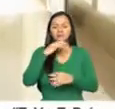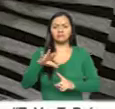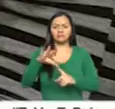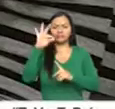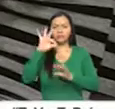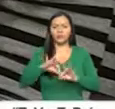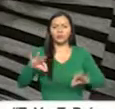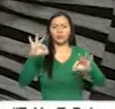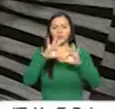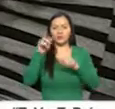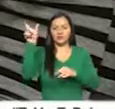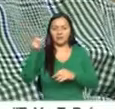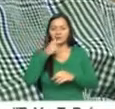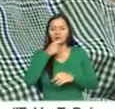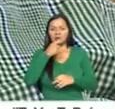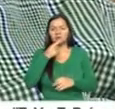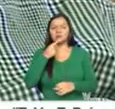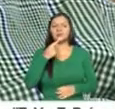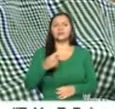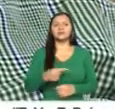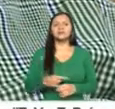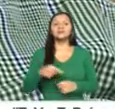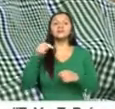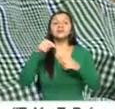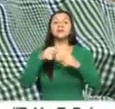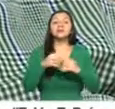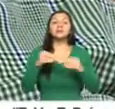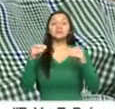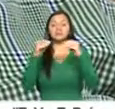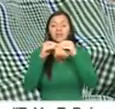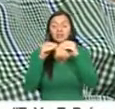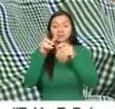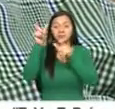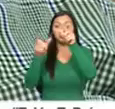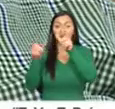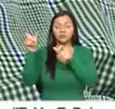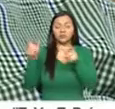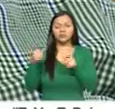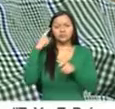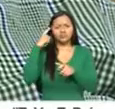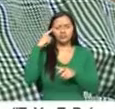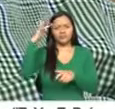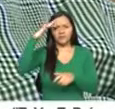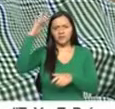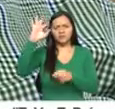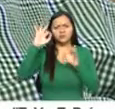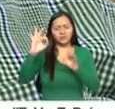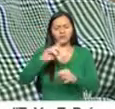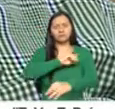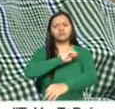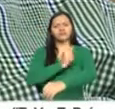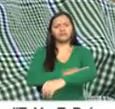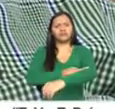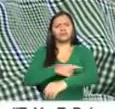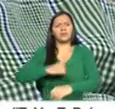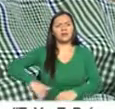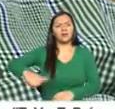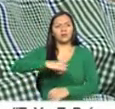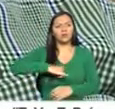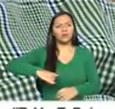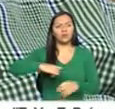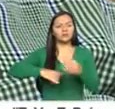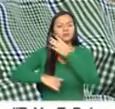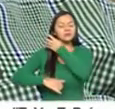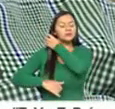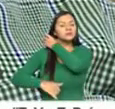por Nieves. El presidente, además de ser un ente inspirador, es un modelo de valentía democrática,